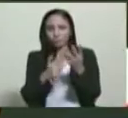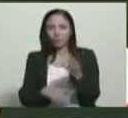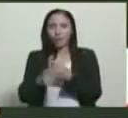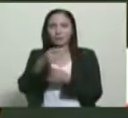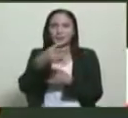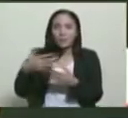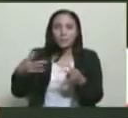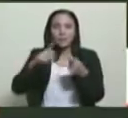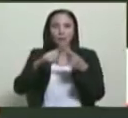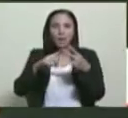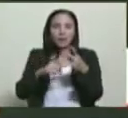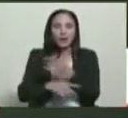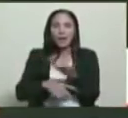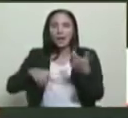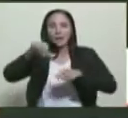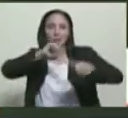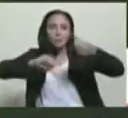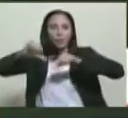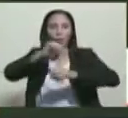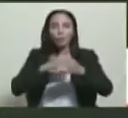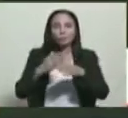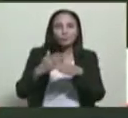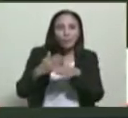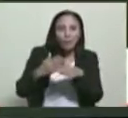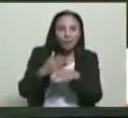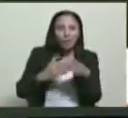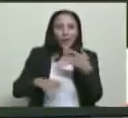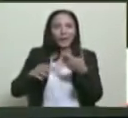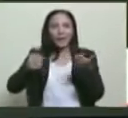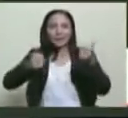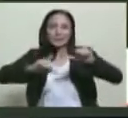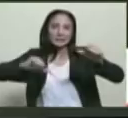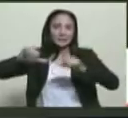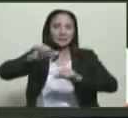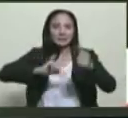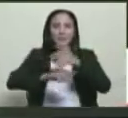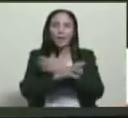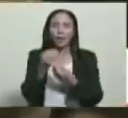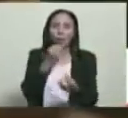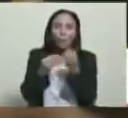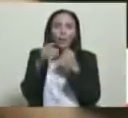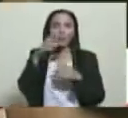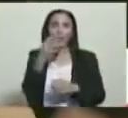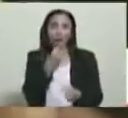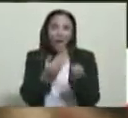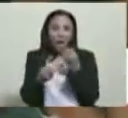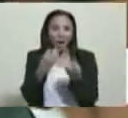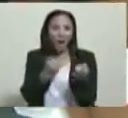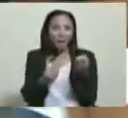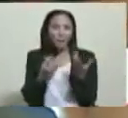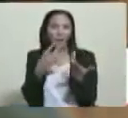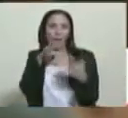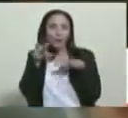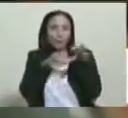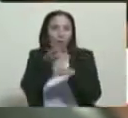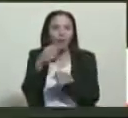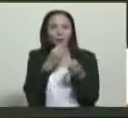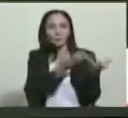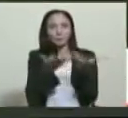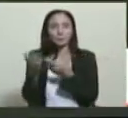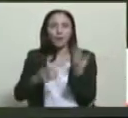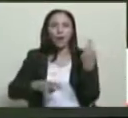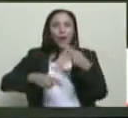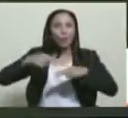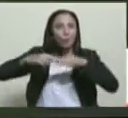semillas, fertilizantes, madera, agroquímicos, alimentos balanceados para animales, petroquímica, material de